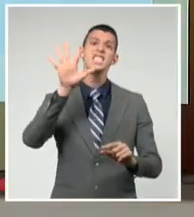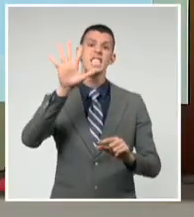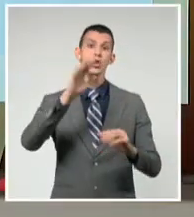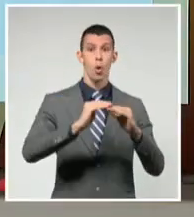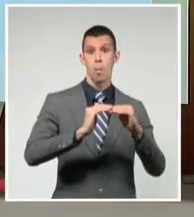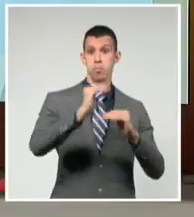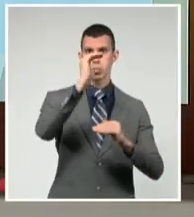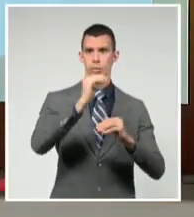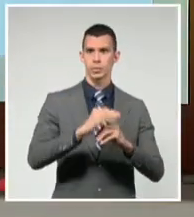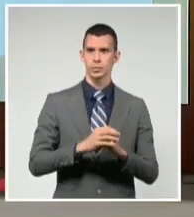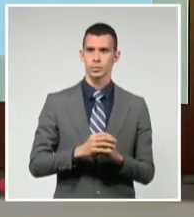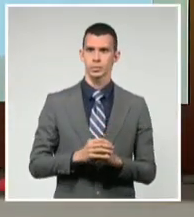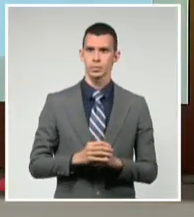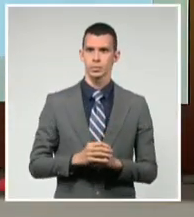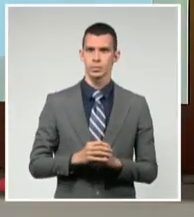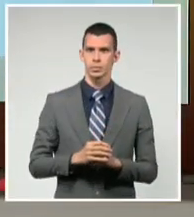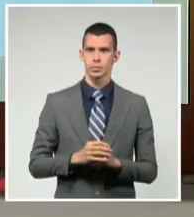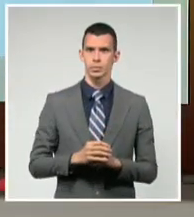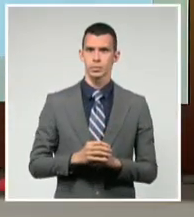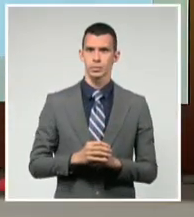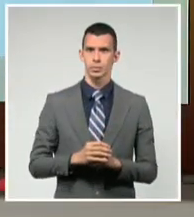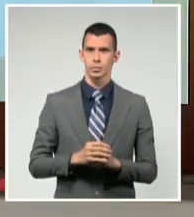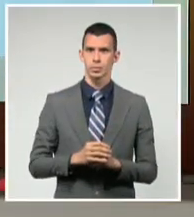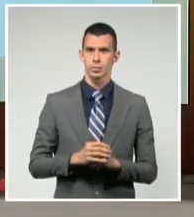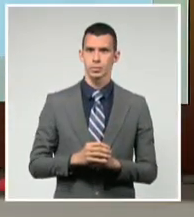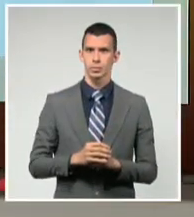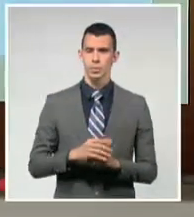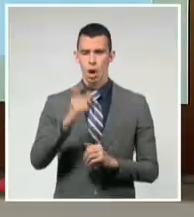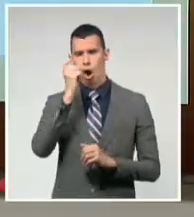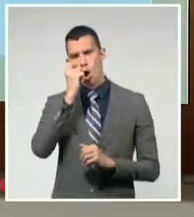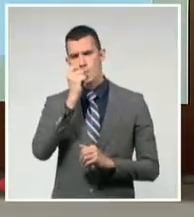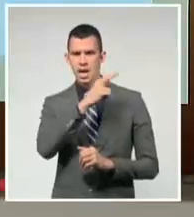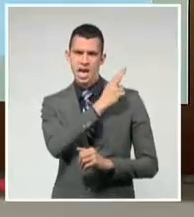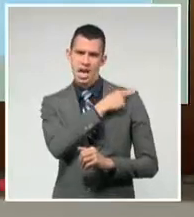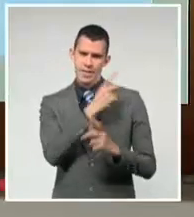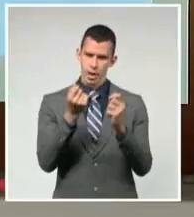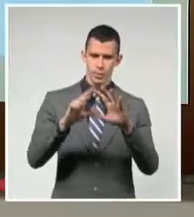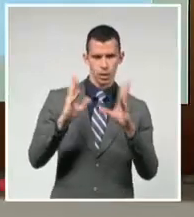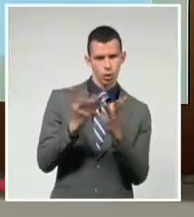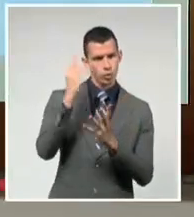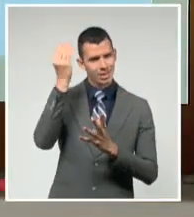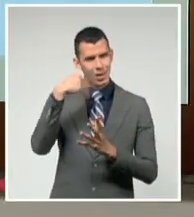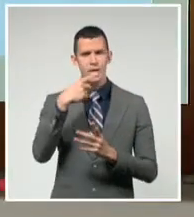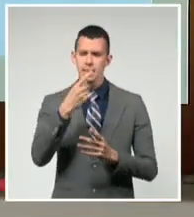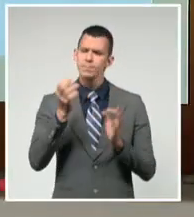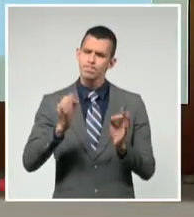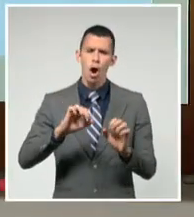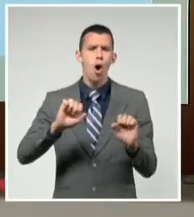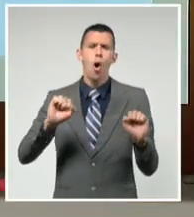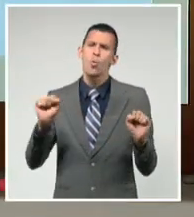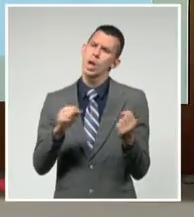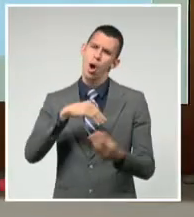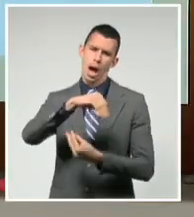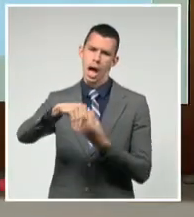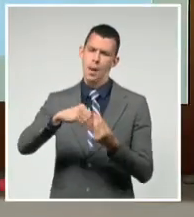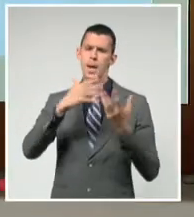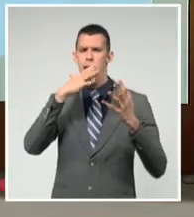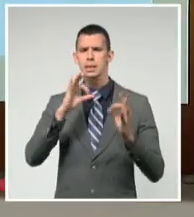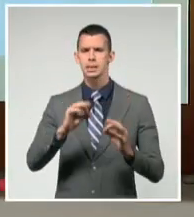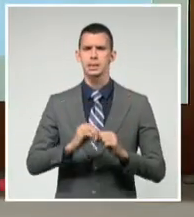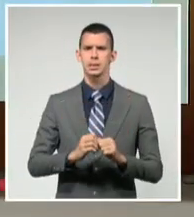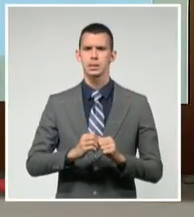ordenamiento monetario como única vía para lograr una verdadera transformación y subrayó lo siguiente que no debemos ver